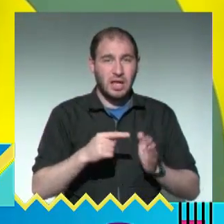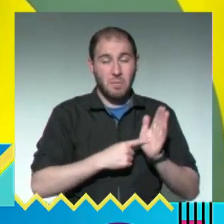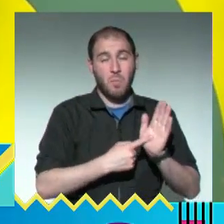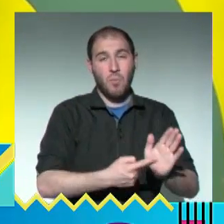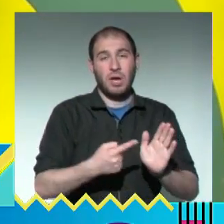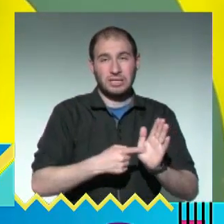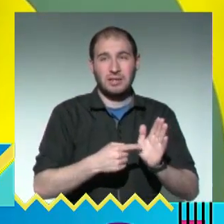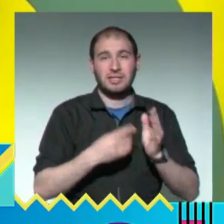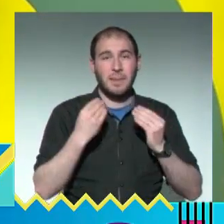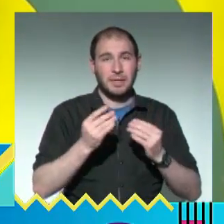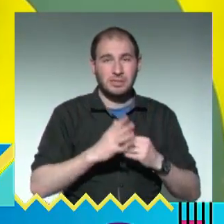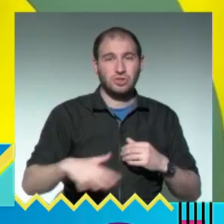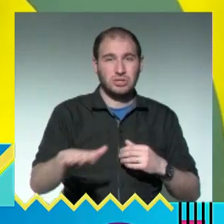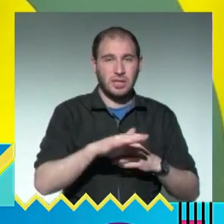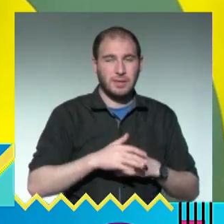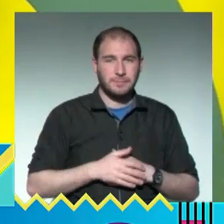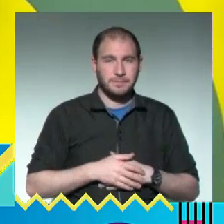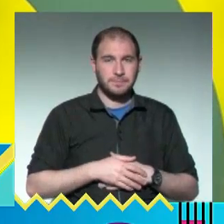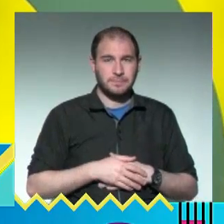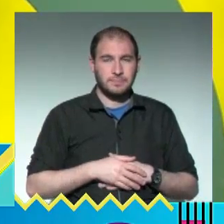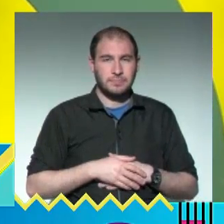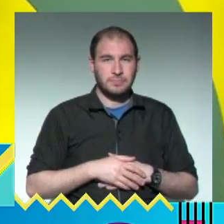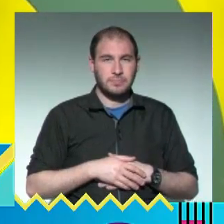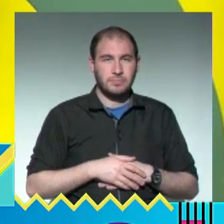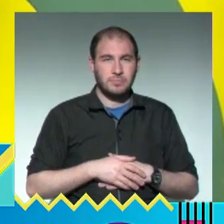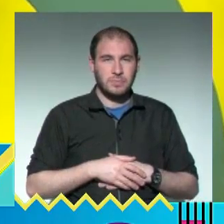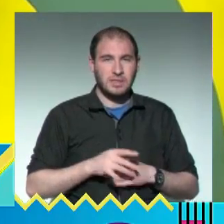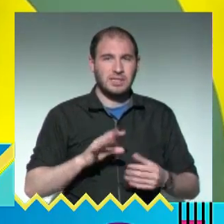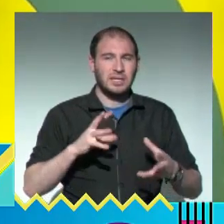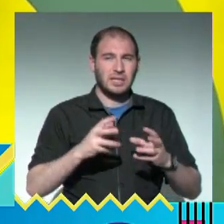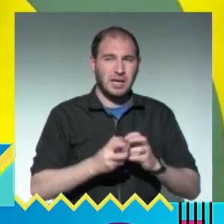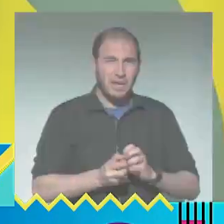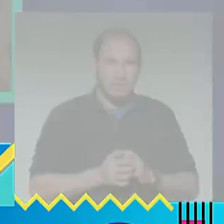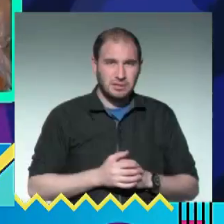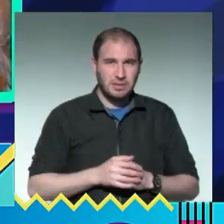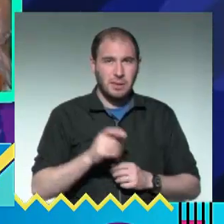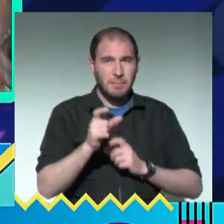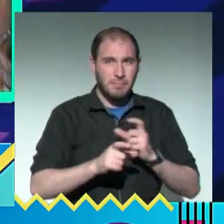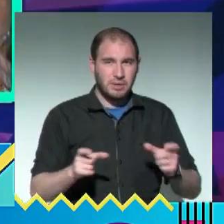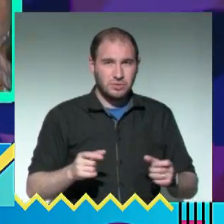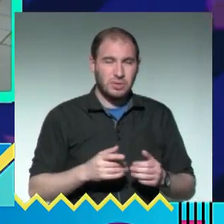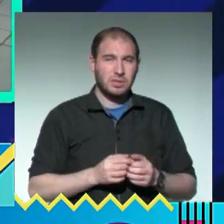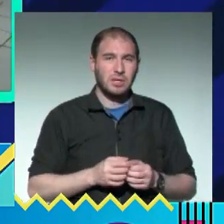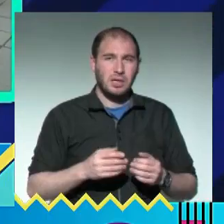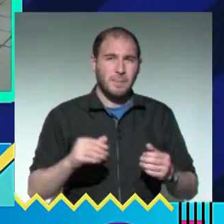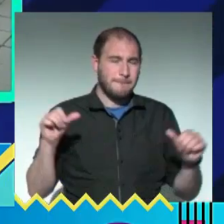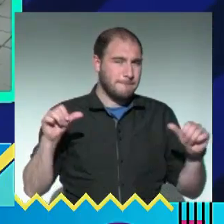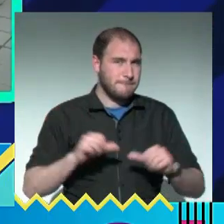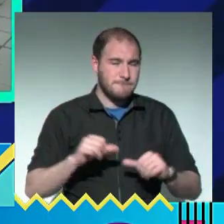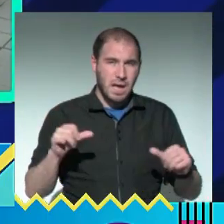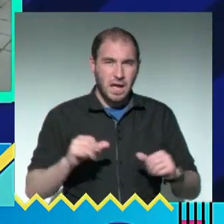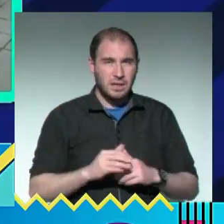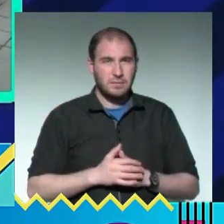reflejo de lo que está pasando en la sociedad. La crisis, hay gente que está pasando muy mal.